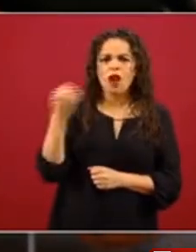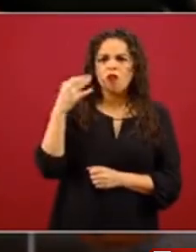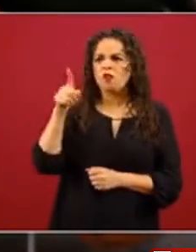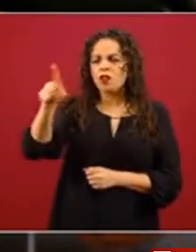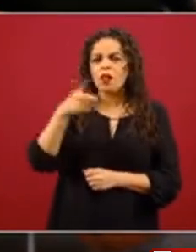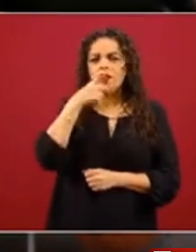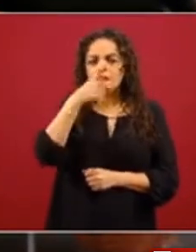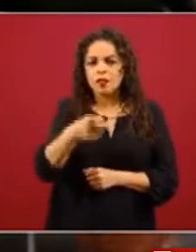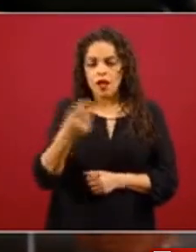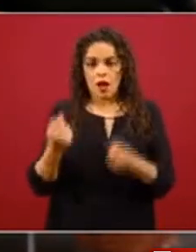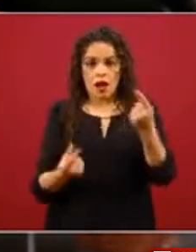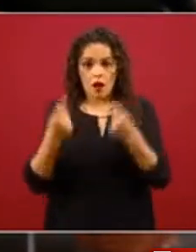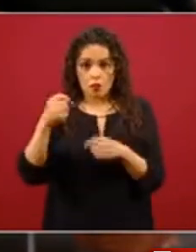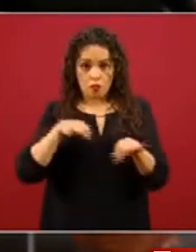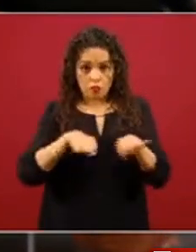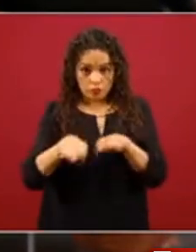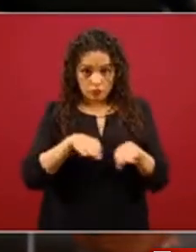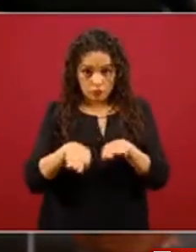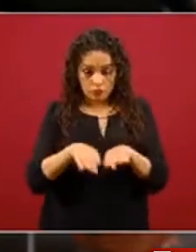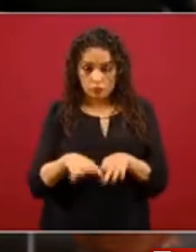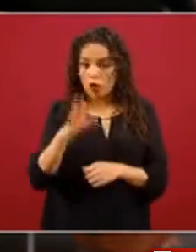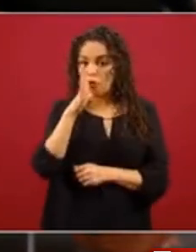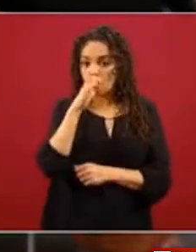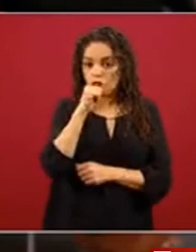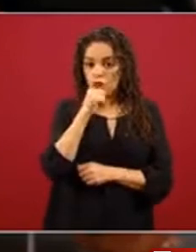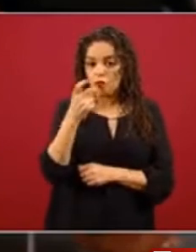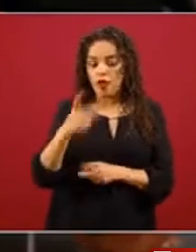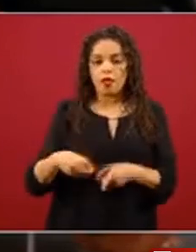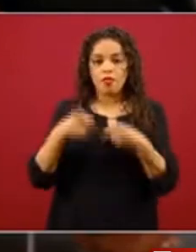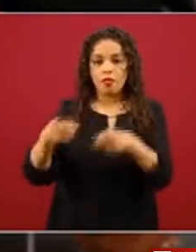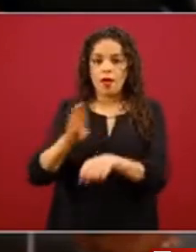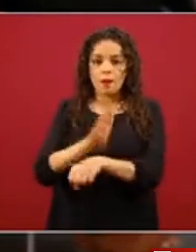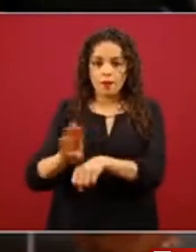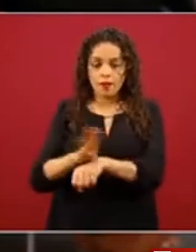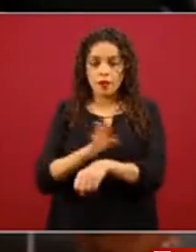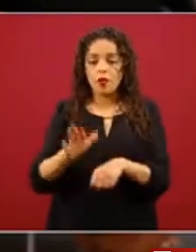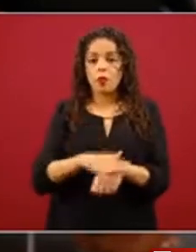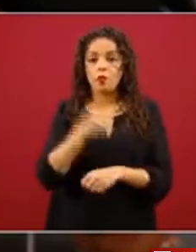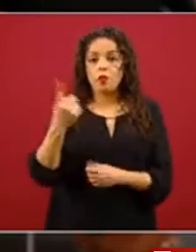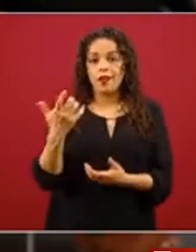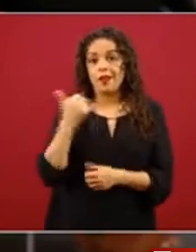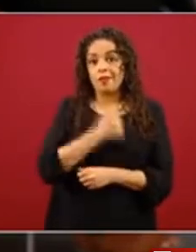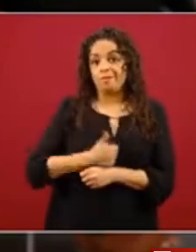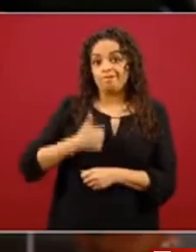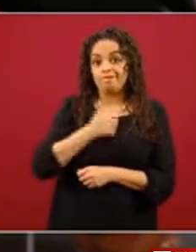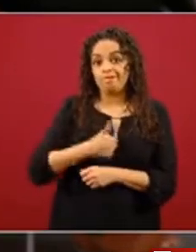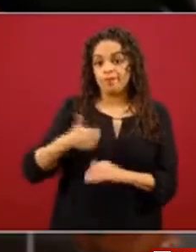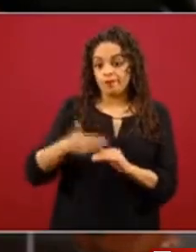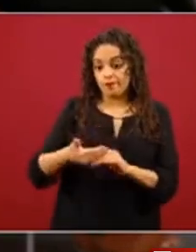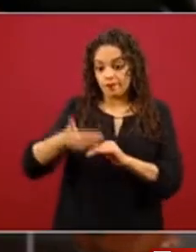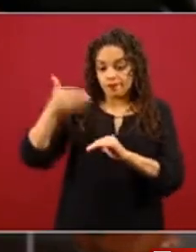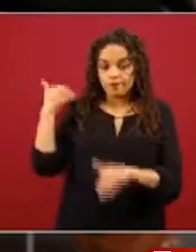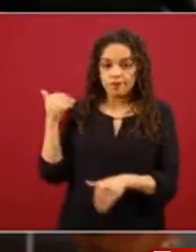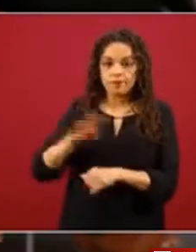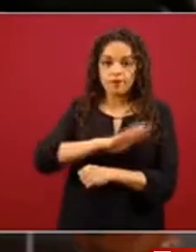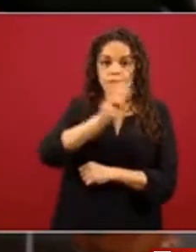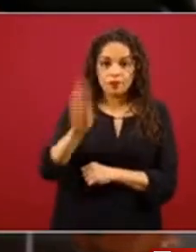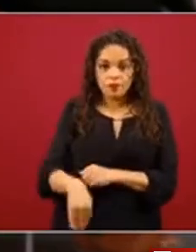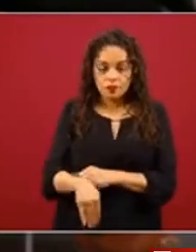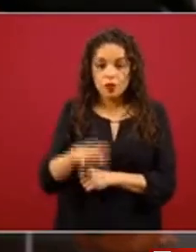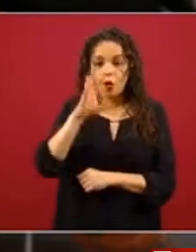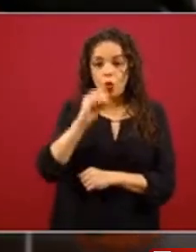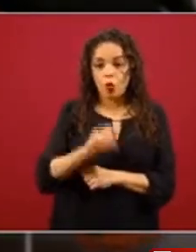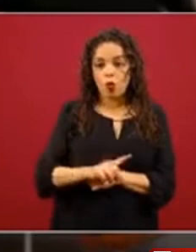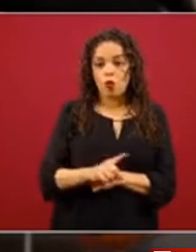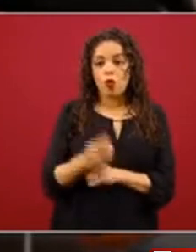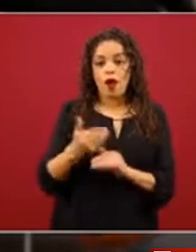que no podían, sus deudos no podían recibir este beneficio porque lamentablemente murieron antes de que se presentara o antes de que se